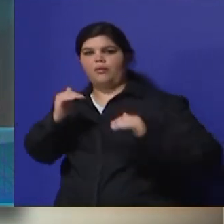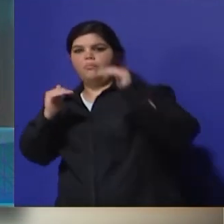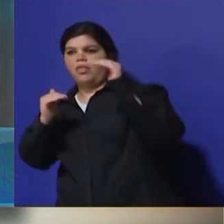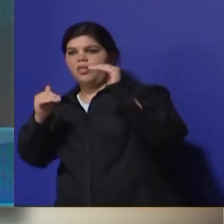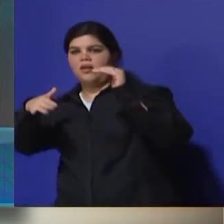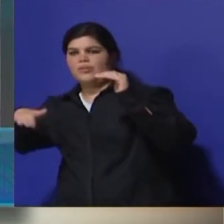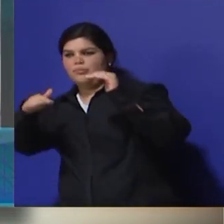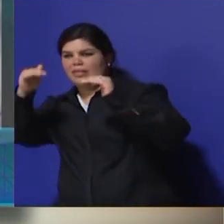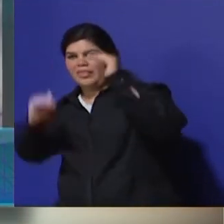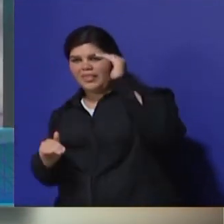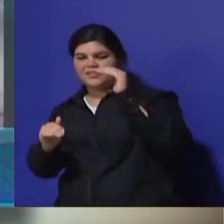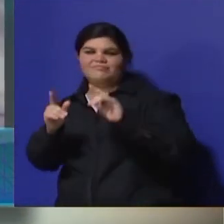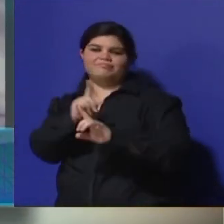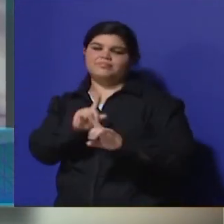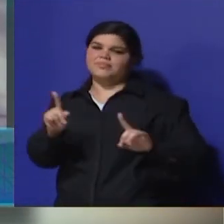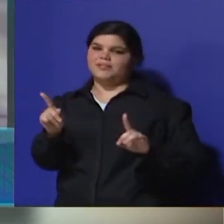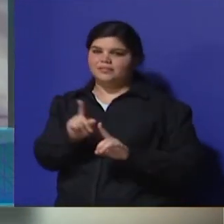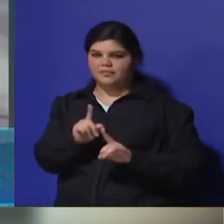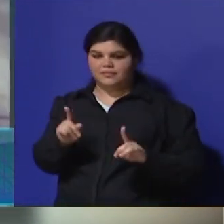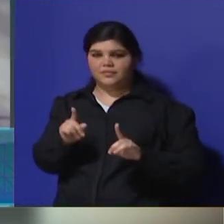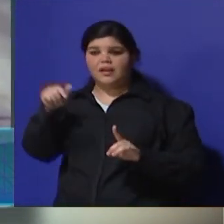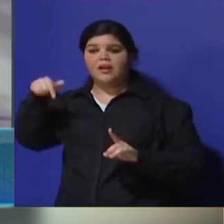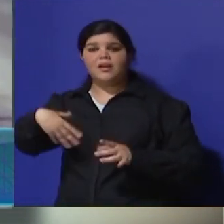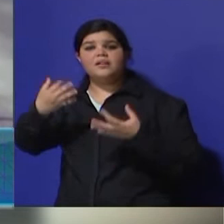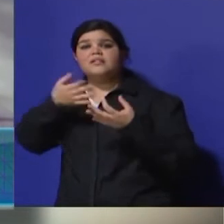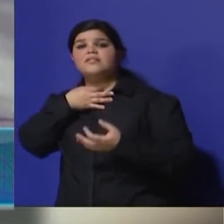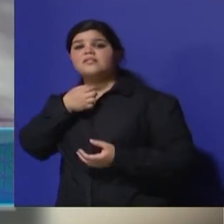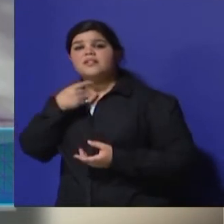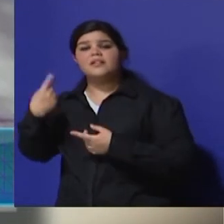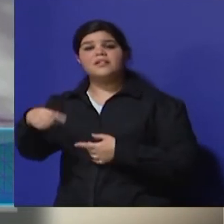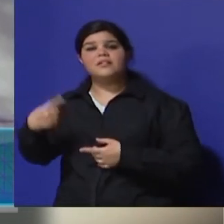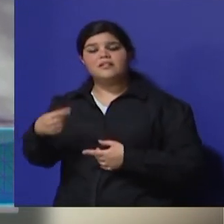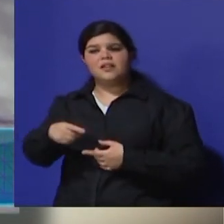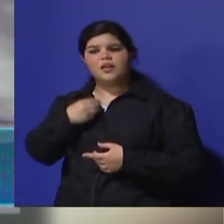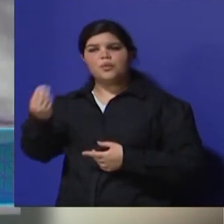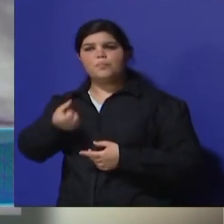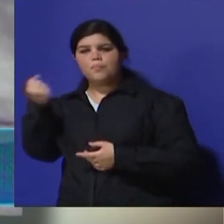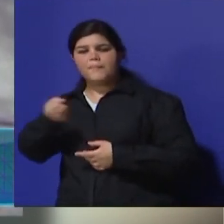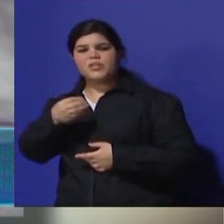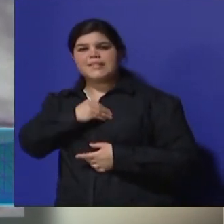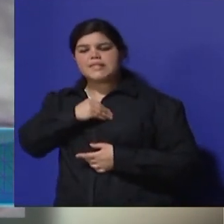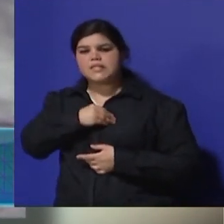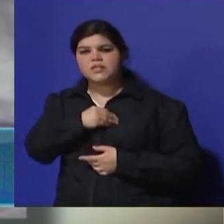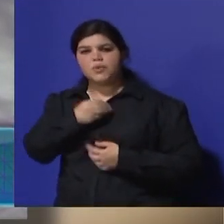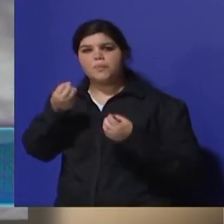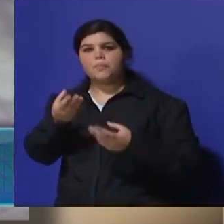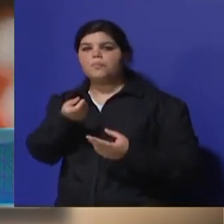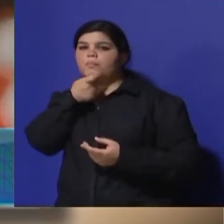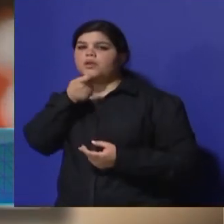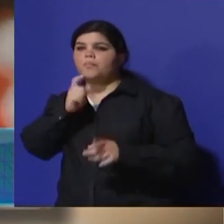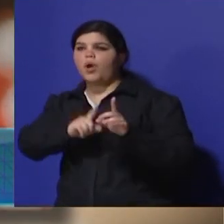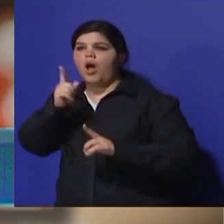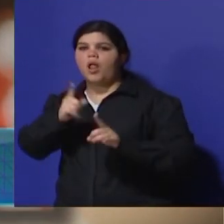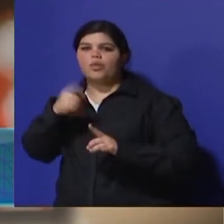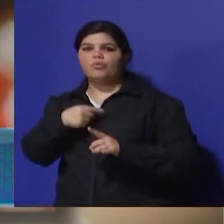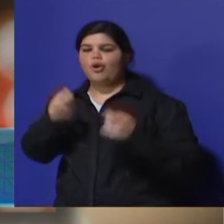conglomerados más pequeños o de las zonas rurales, sino más bien es una obra que nos atraviesa desde la sensibilidad para aquellos que alguna vez tuvimos que dejar el pago,